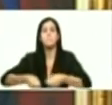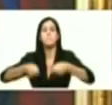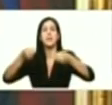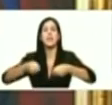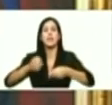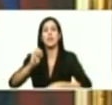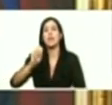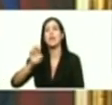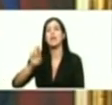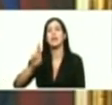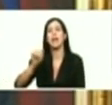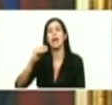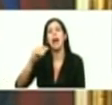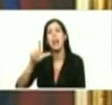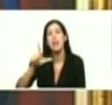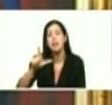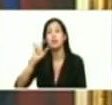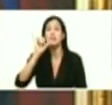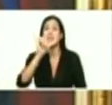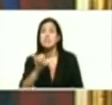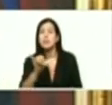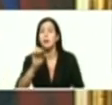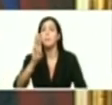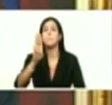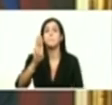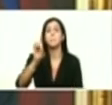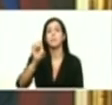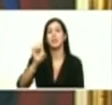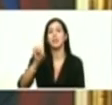junto a la comunidad